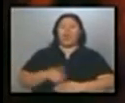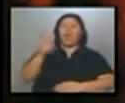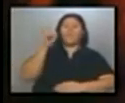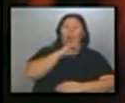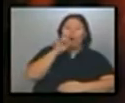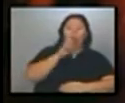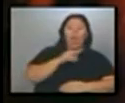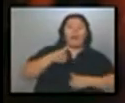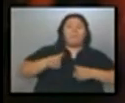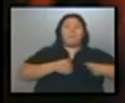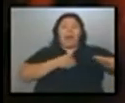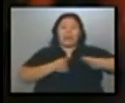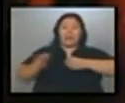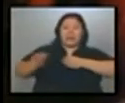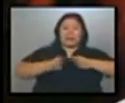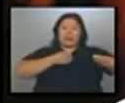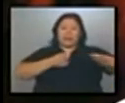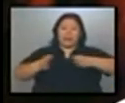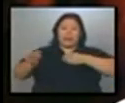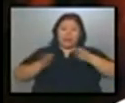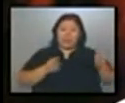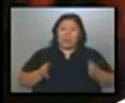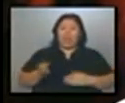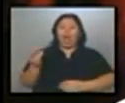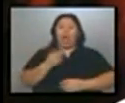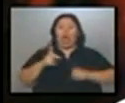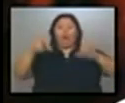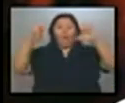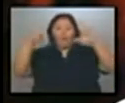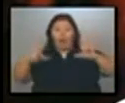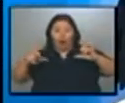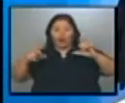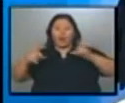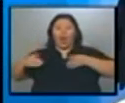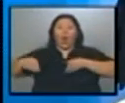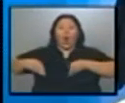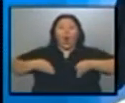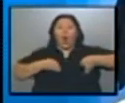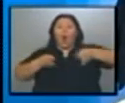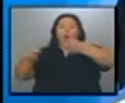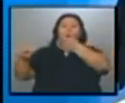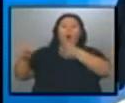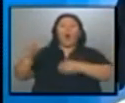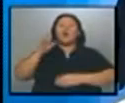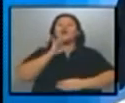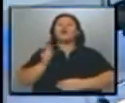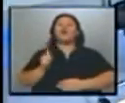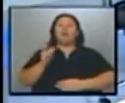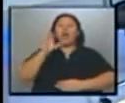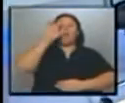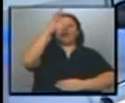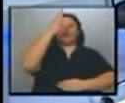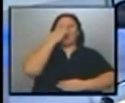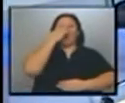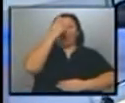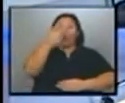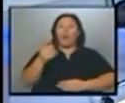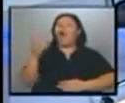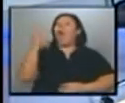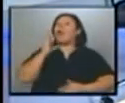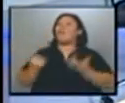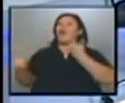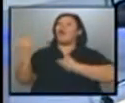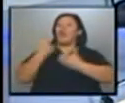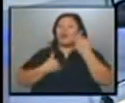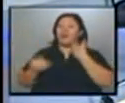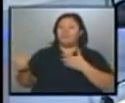pies. Ahí está con los patines, sacándose unas fotos en la ruta en Córdoba. ¿Algo para comentar del campeón, un campeón de wakeboard? No le convence, no.